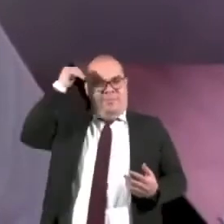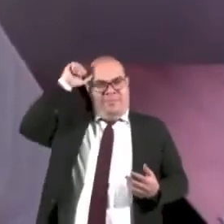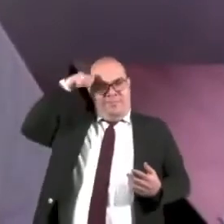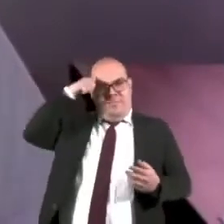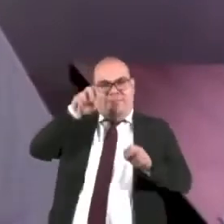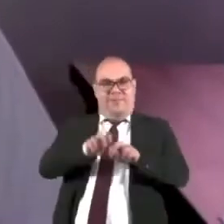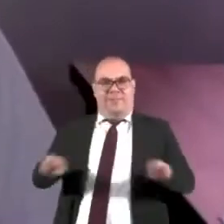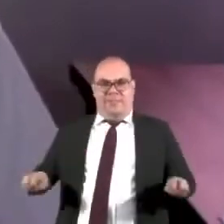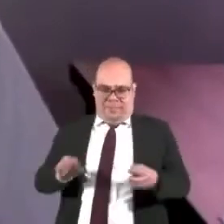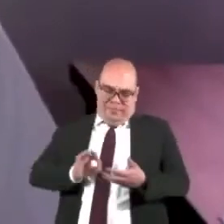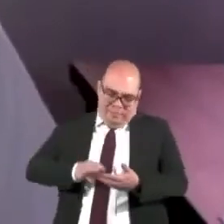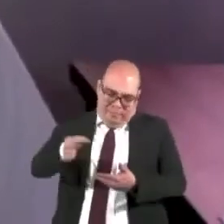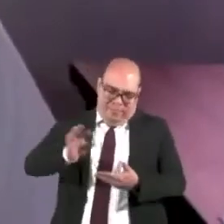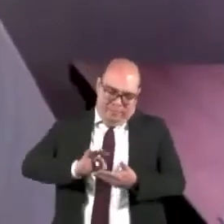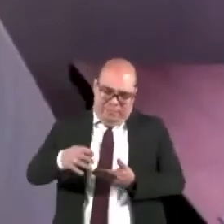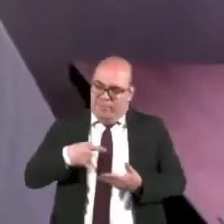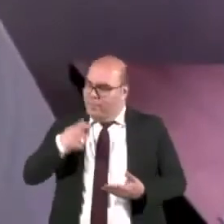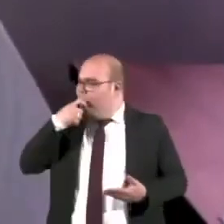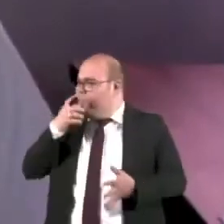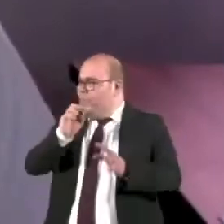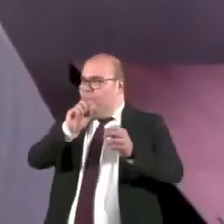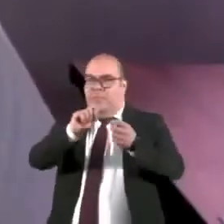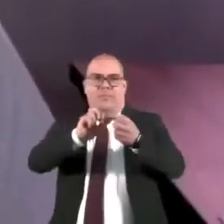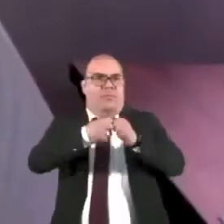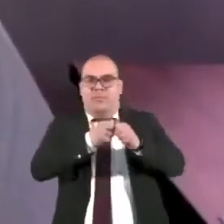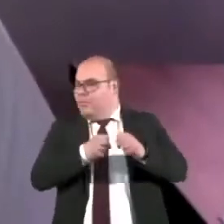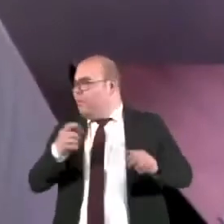Espere que por aquí se me olvidó este aparato.